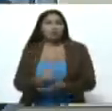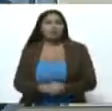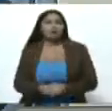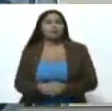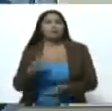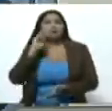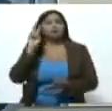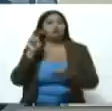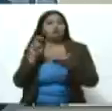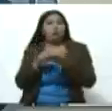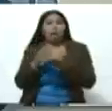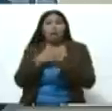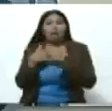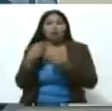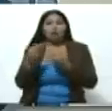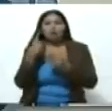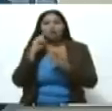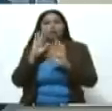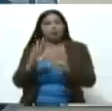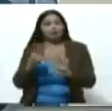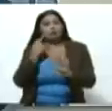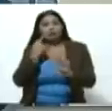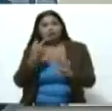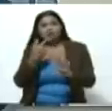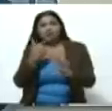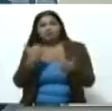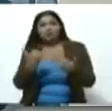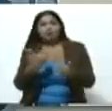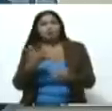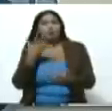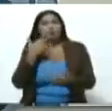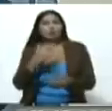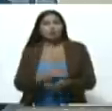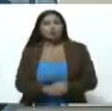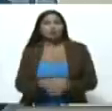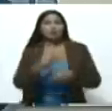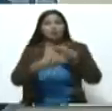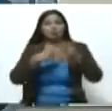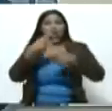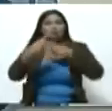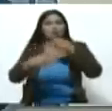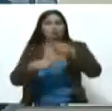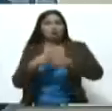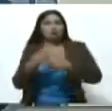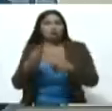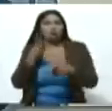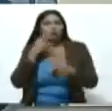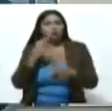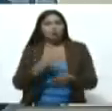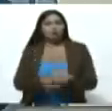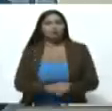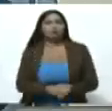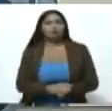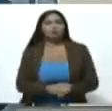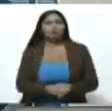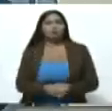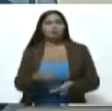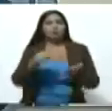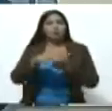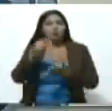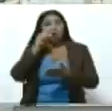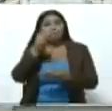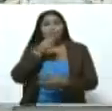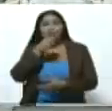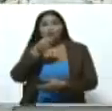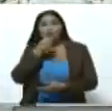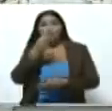nación. Yo quiero destacar, por ejemplo, cómo se procesó a ciudadanos y periodistas